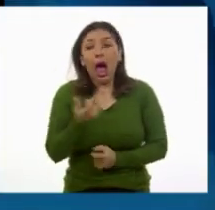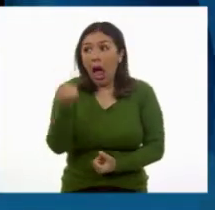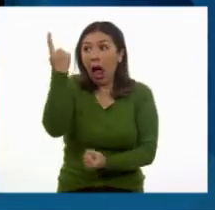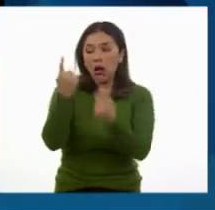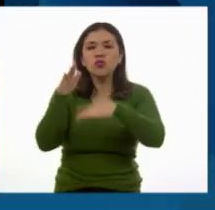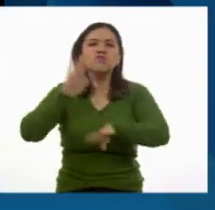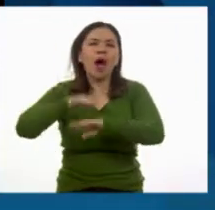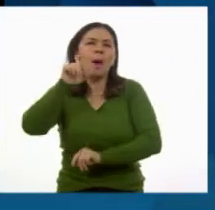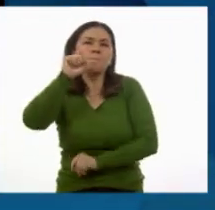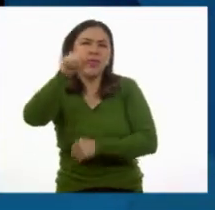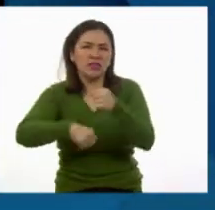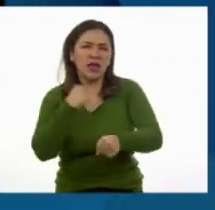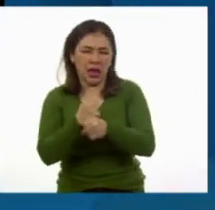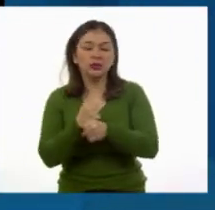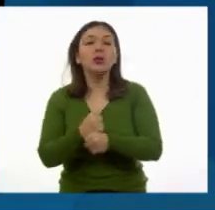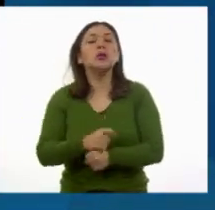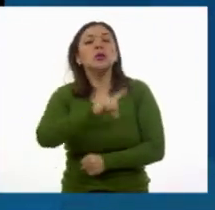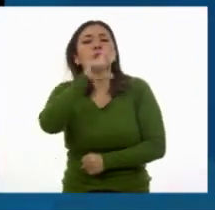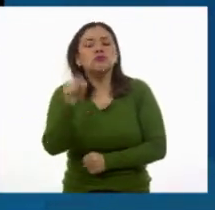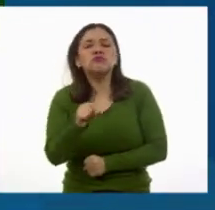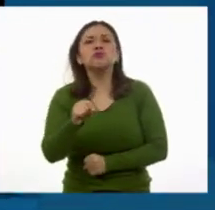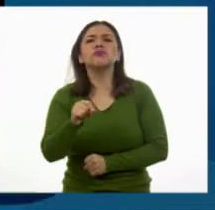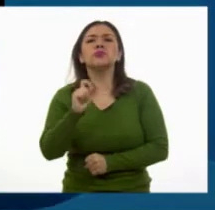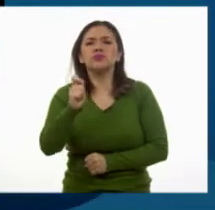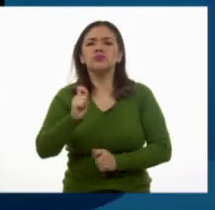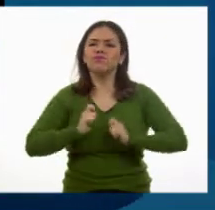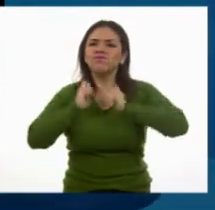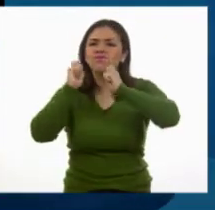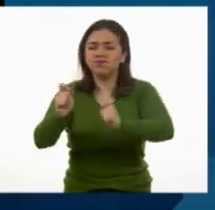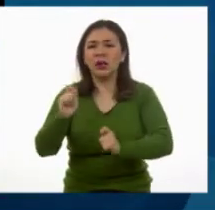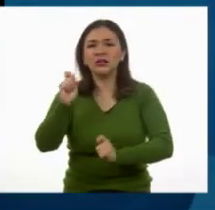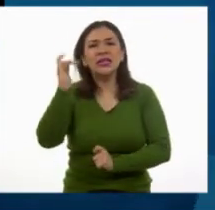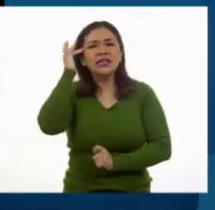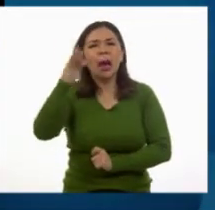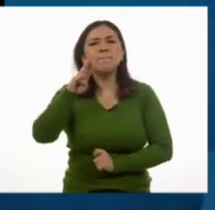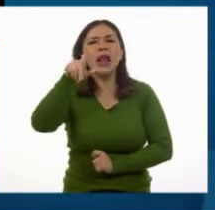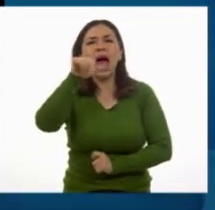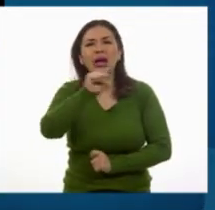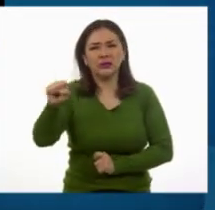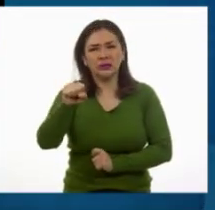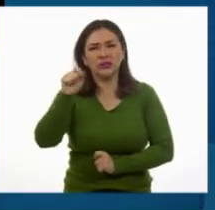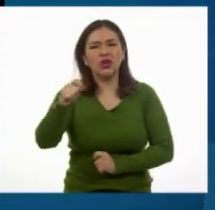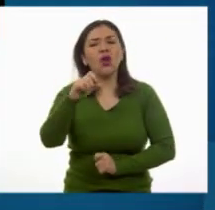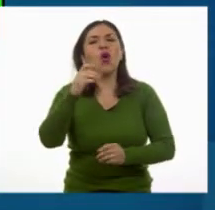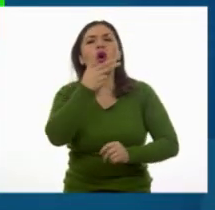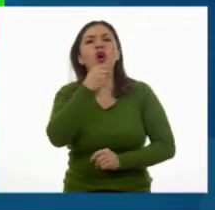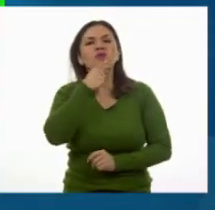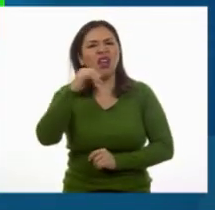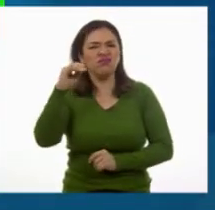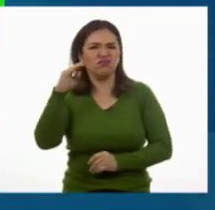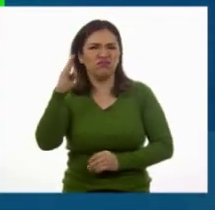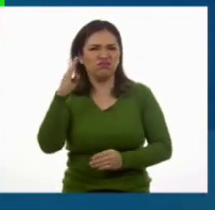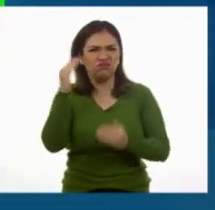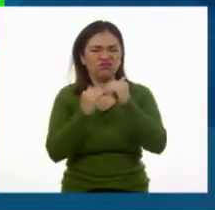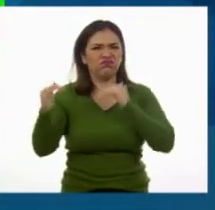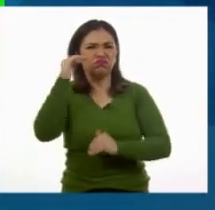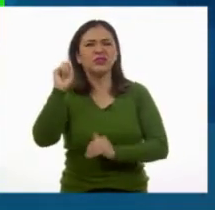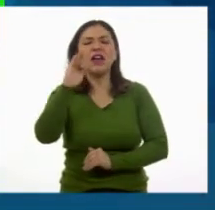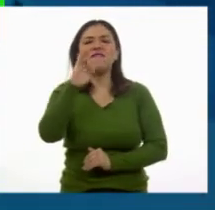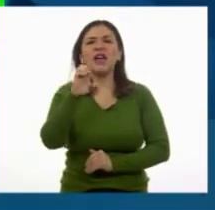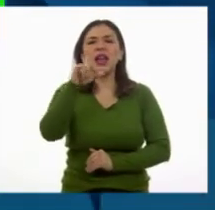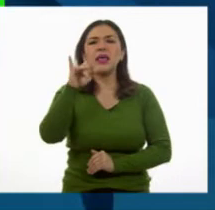años. Por otra parte, se le encarga al batallón de San Blas, al mando del coronel Felipe Santiago